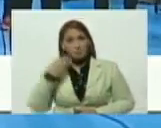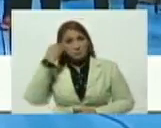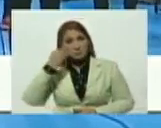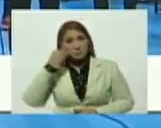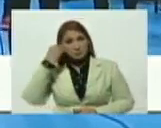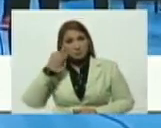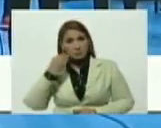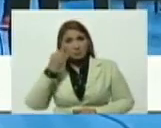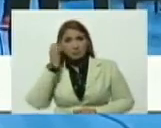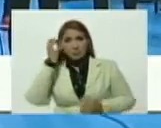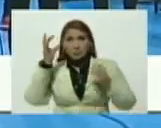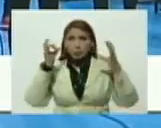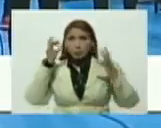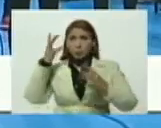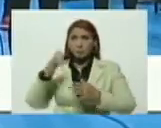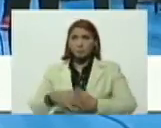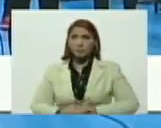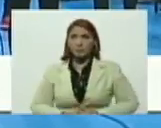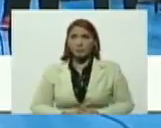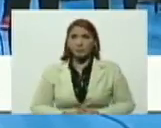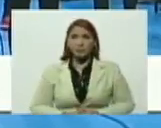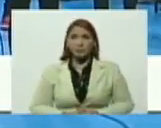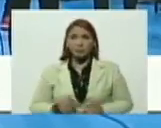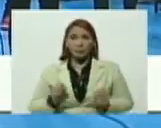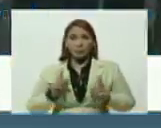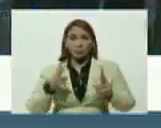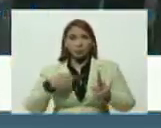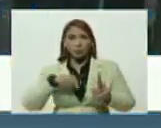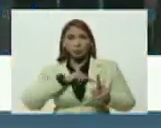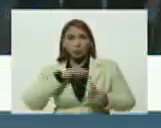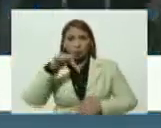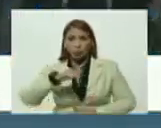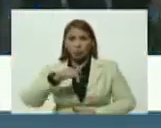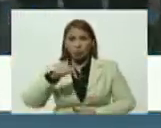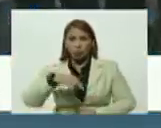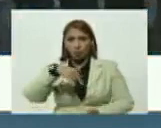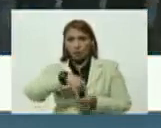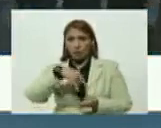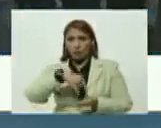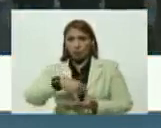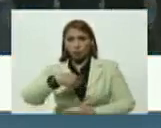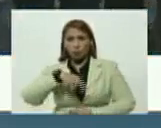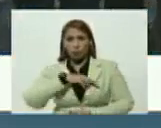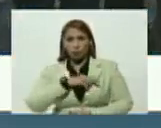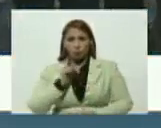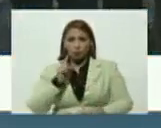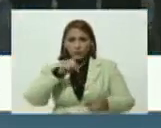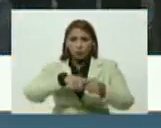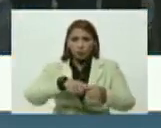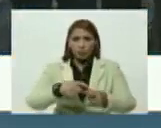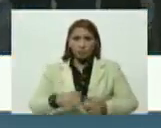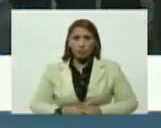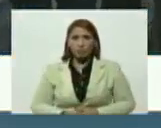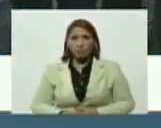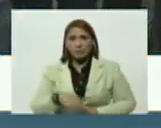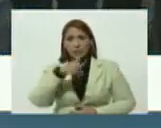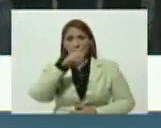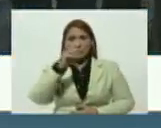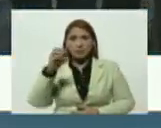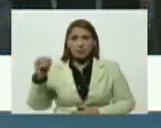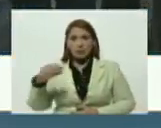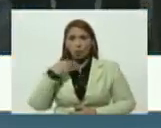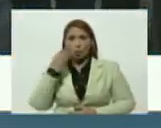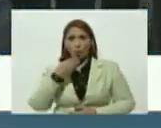con su creatividad, en esta oportunidad nosotros hoy en Carabobo estamos incorporando 100 jóvenes.